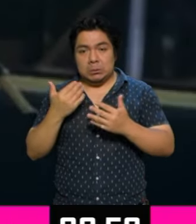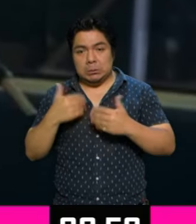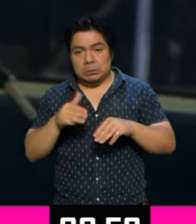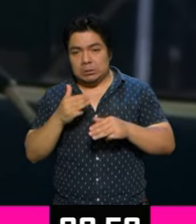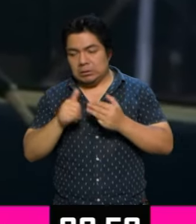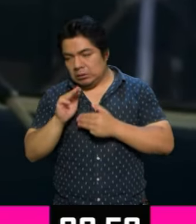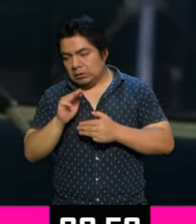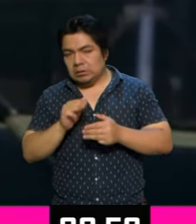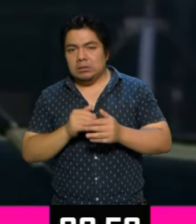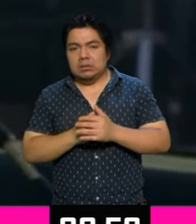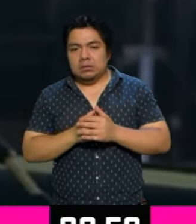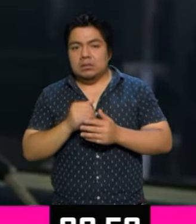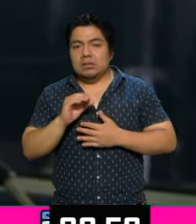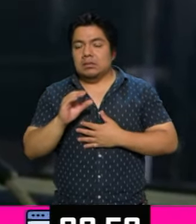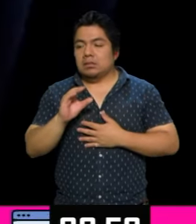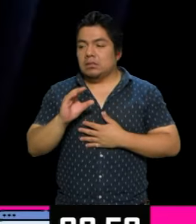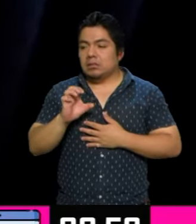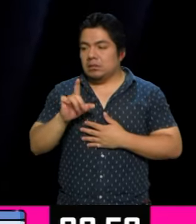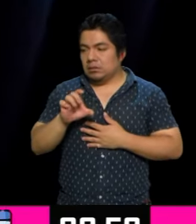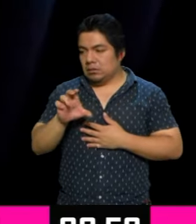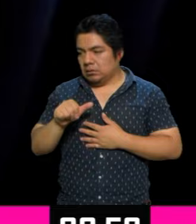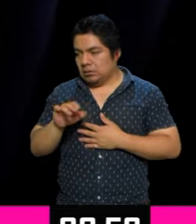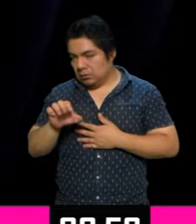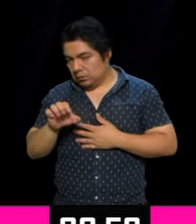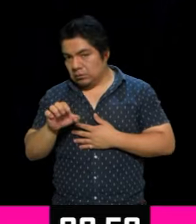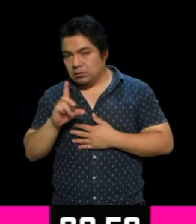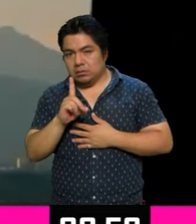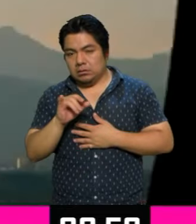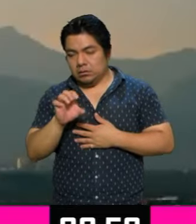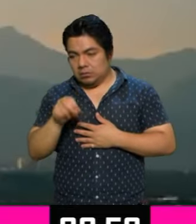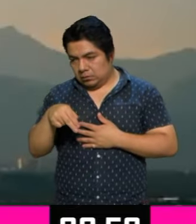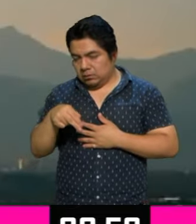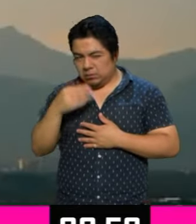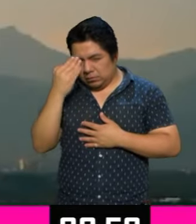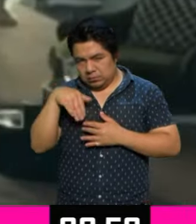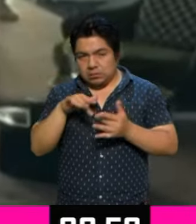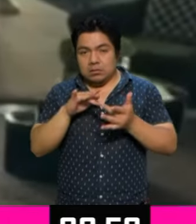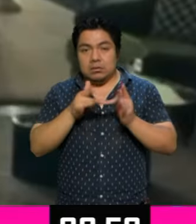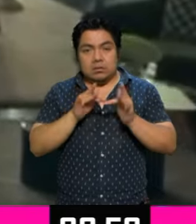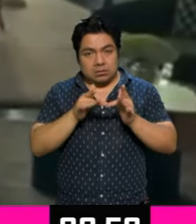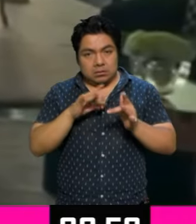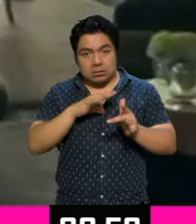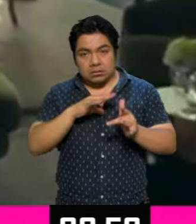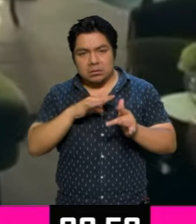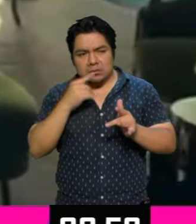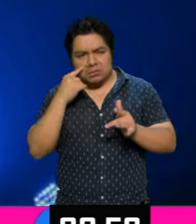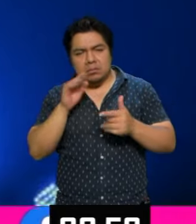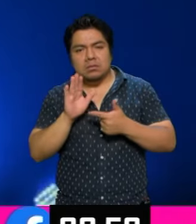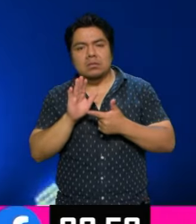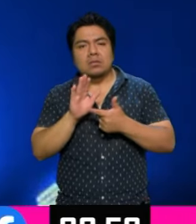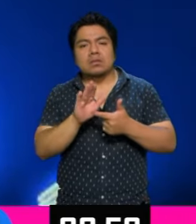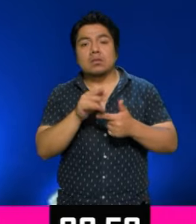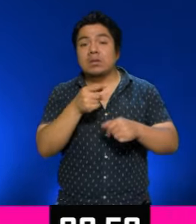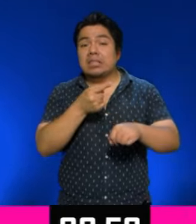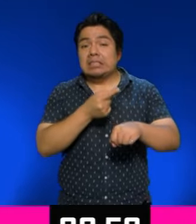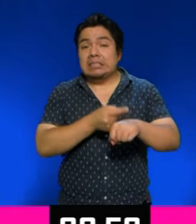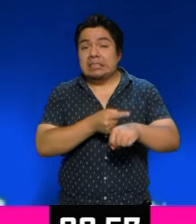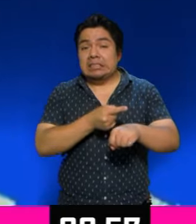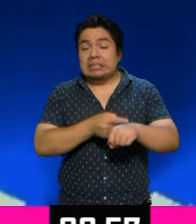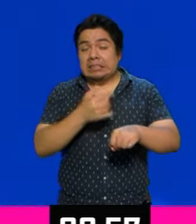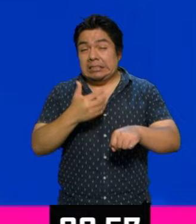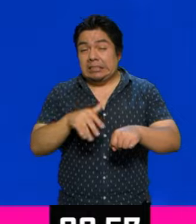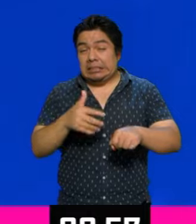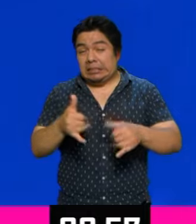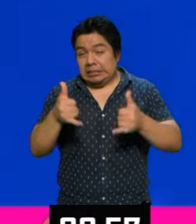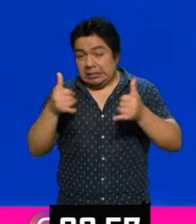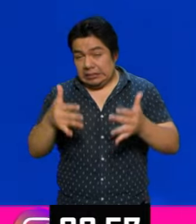Bueno, Celine Dion hace un año y medio aproximadamente subió a redes sociales un video en donde expuso una de las enfermedades más